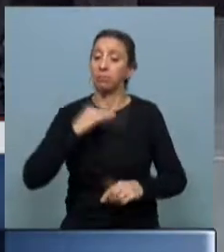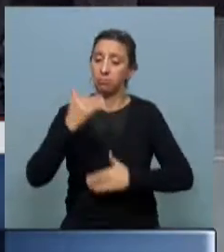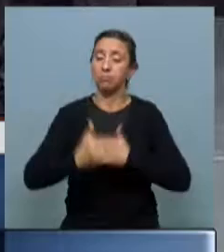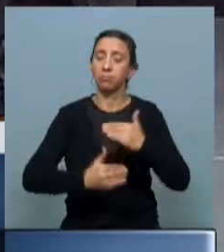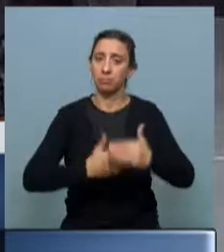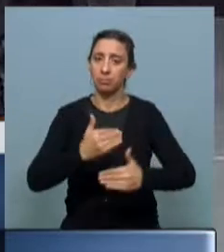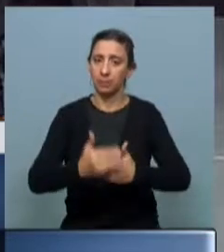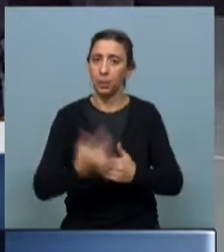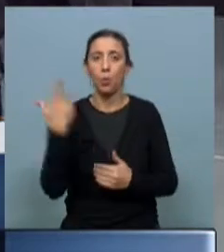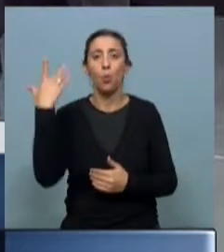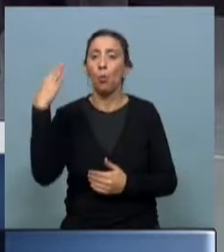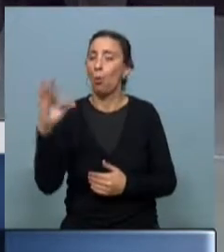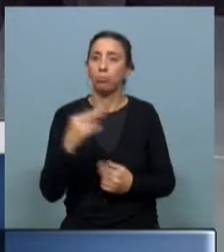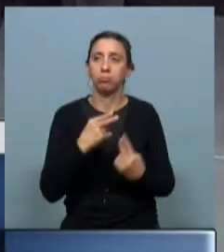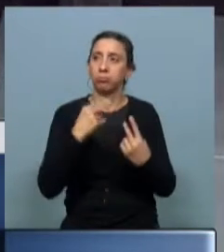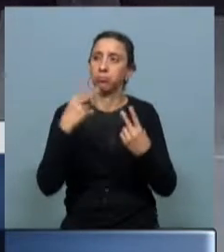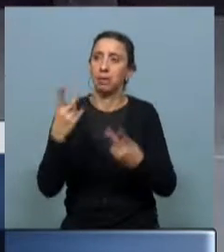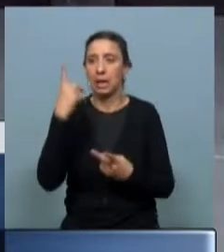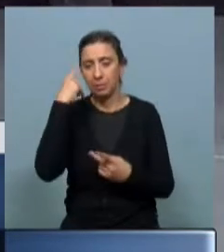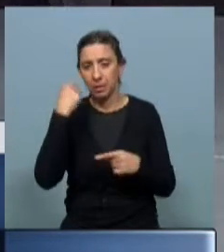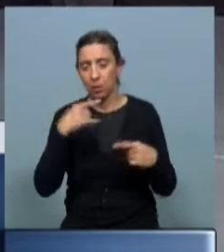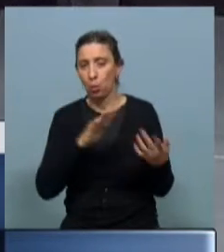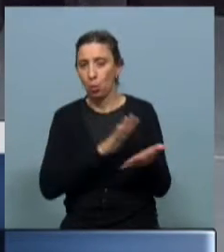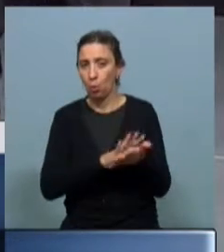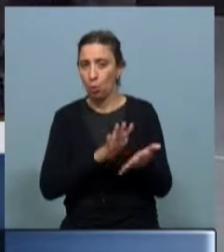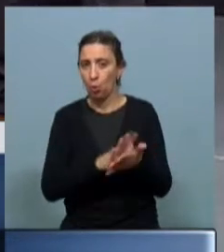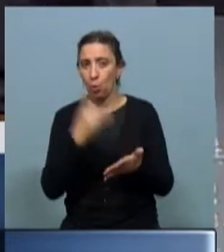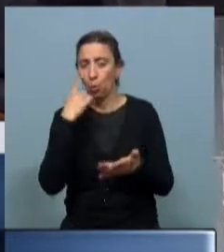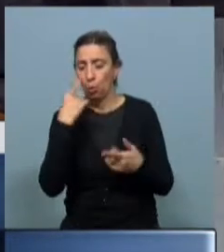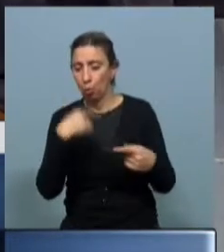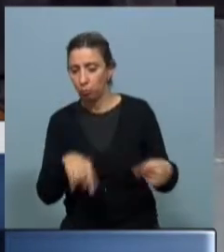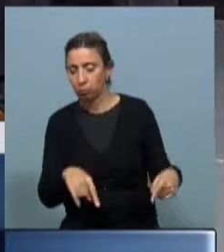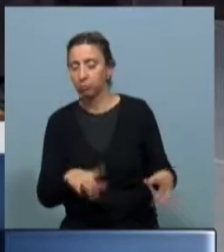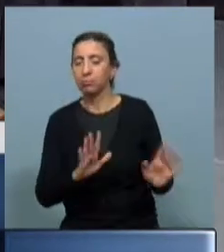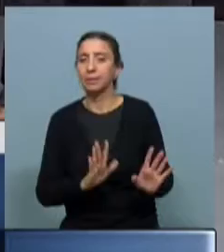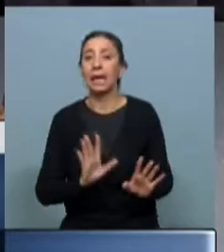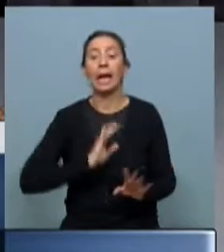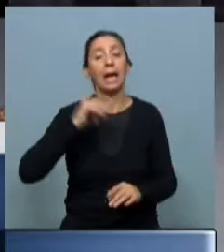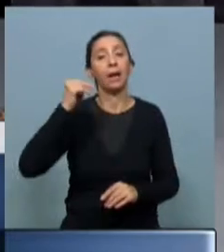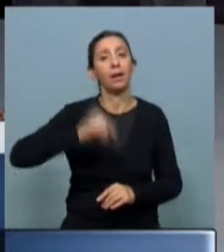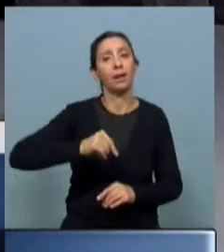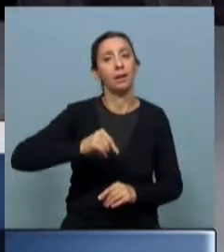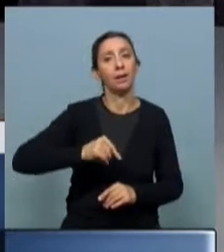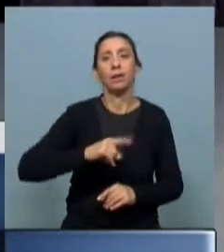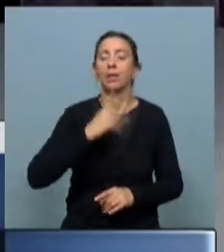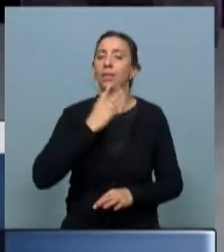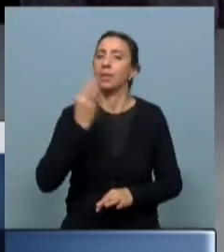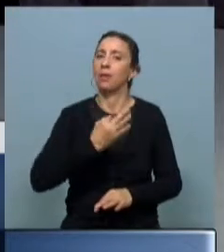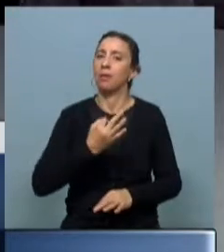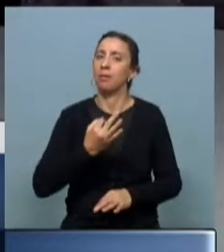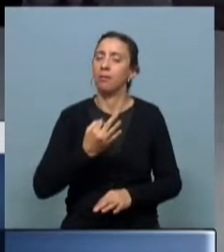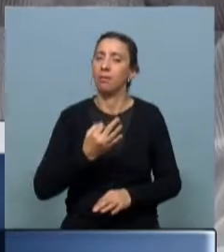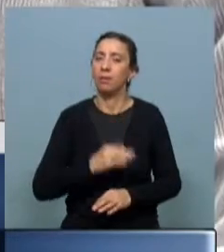vamos es único, en el sentido de que se aprenden cosas nuevas, se conocen nuevas experiencias. Y este año la verdad que fue muy bueno